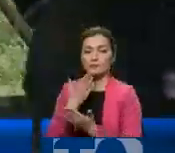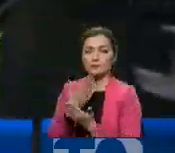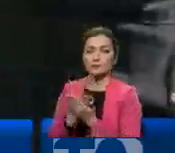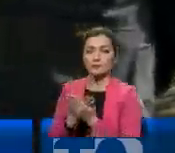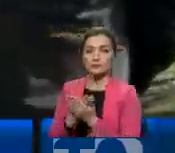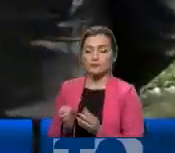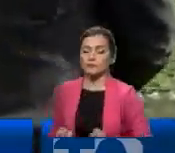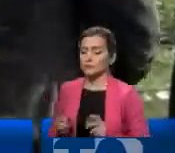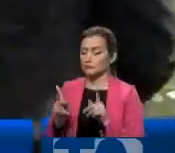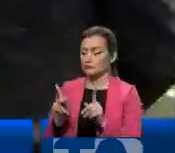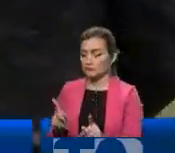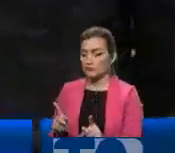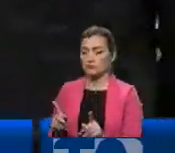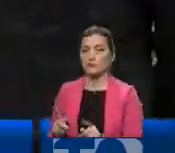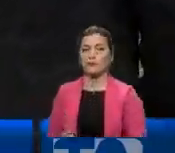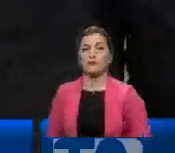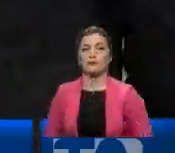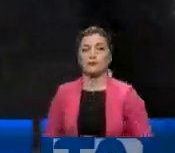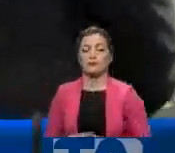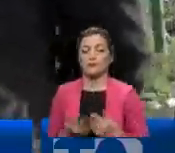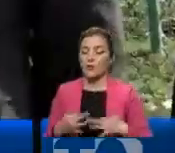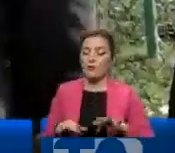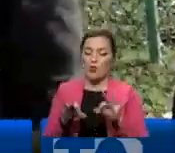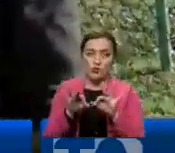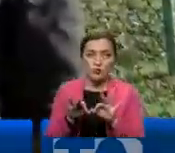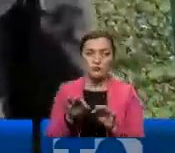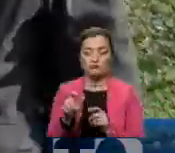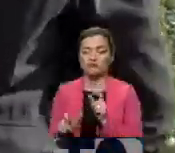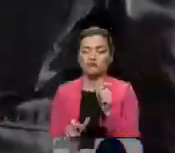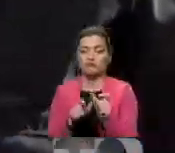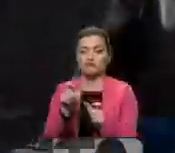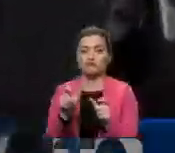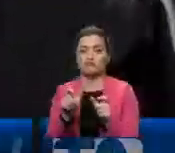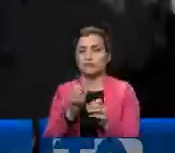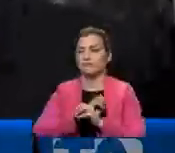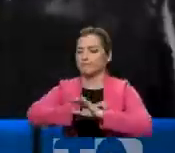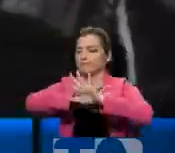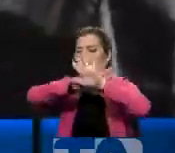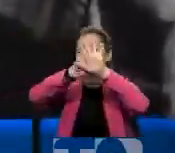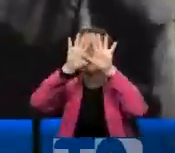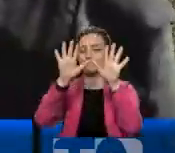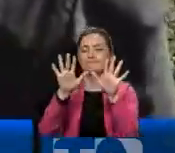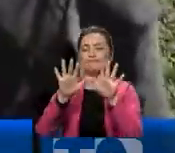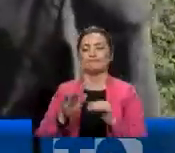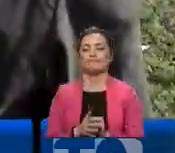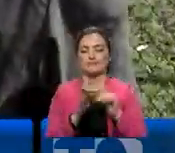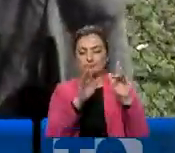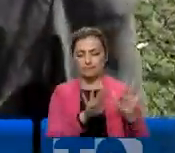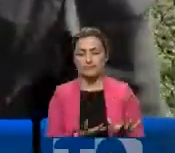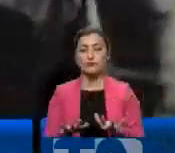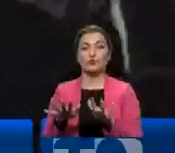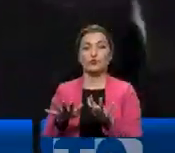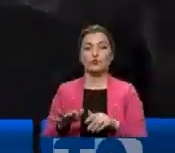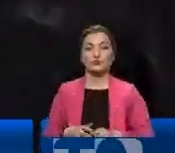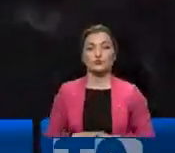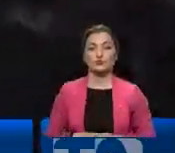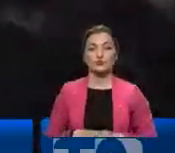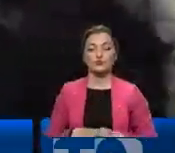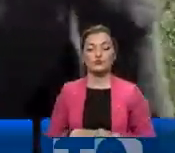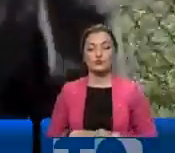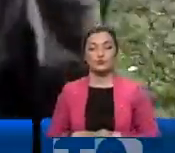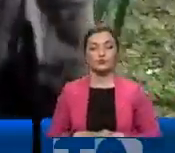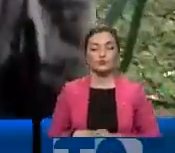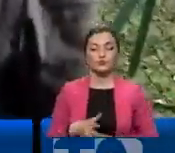hacia la población. Es importante que la gente conozca que a través de la Secretaría